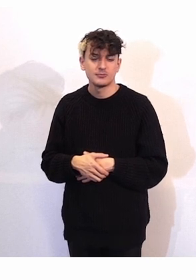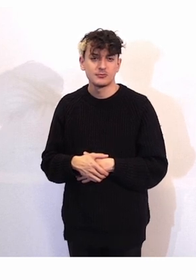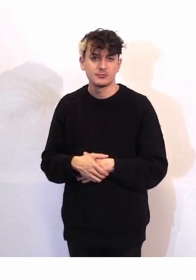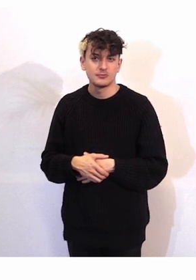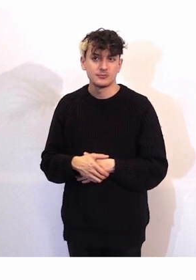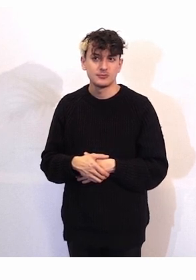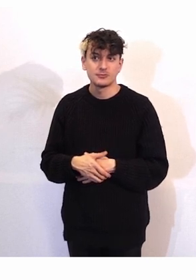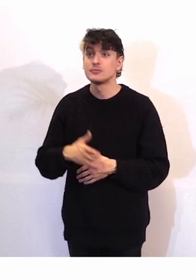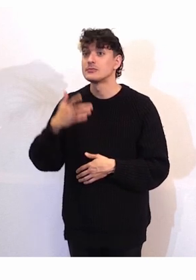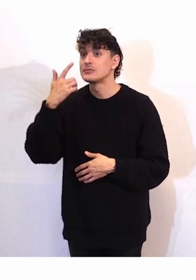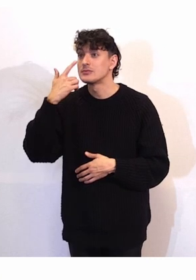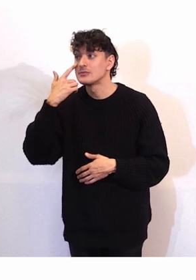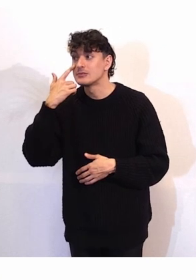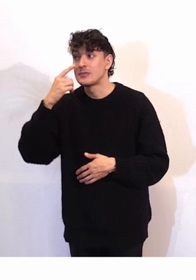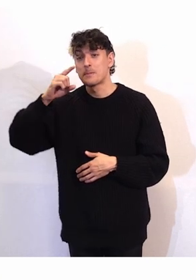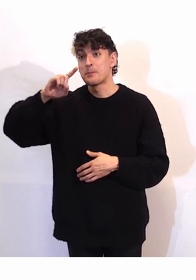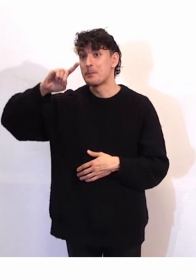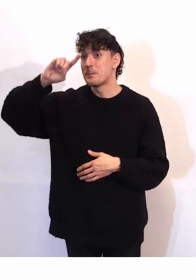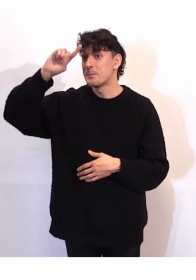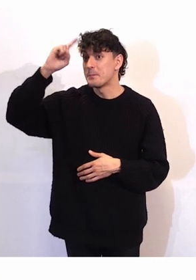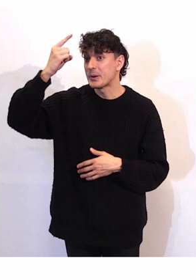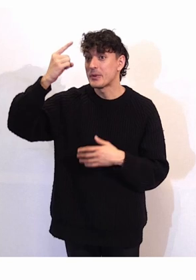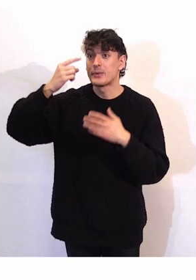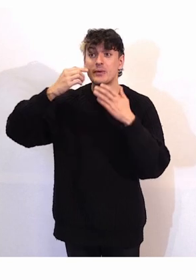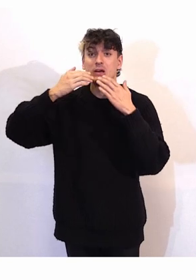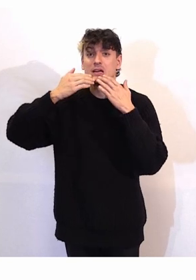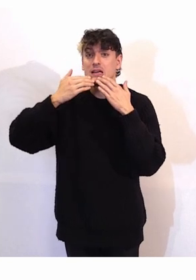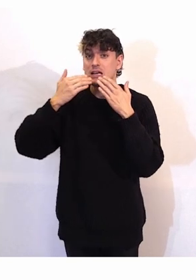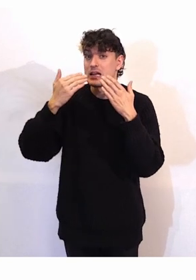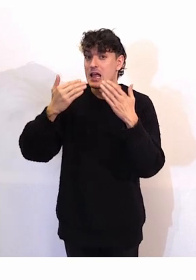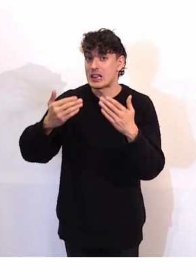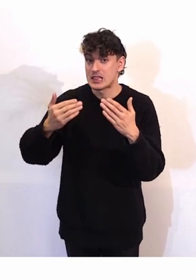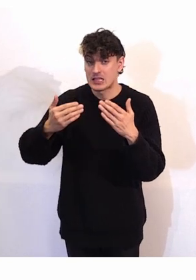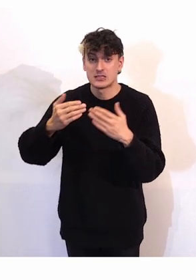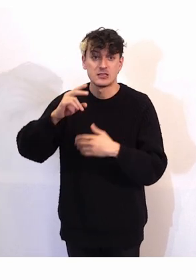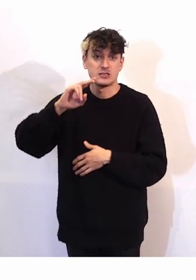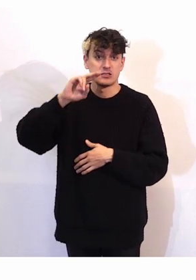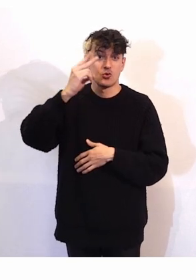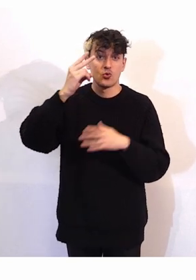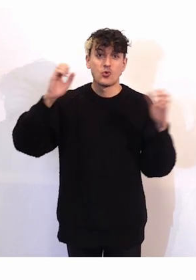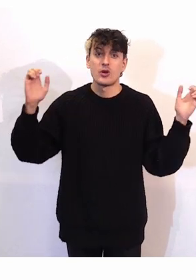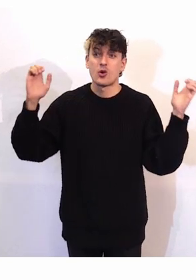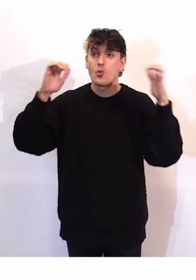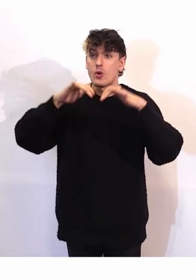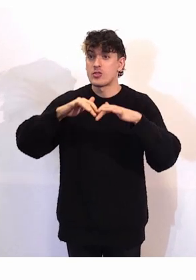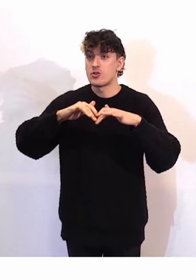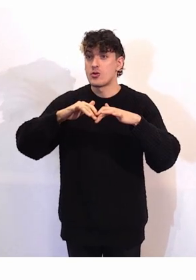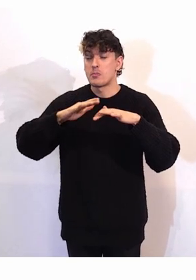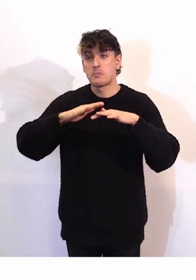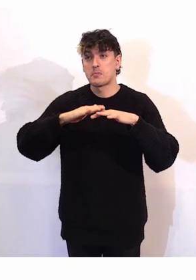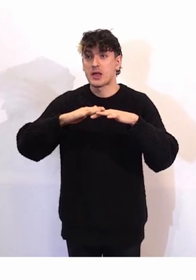A ver, muchas gracias lo primero por haber hecho este segundo encuentro para las personas como mi